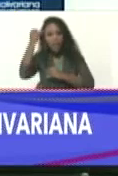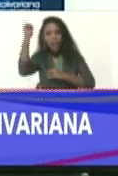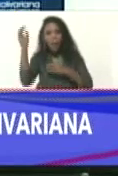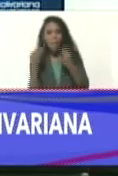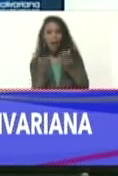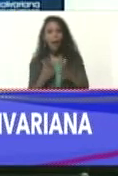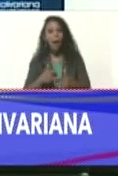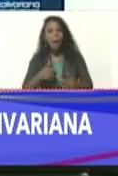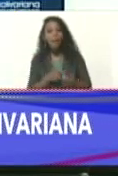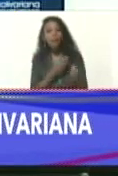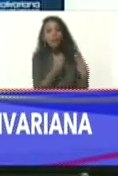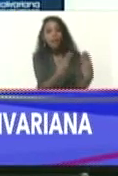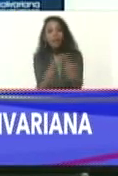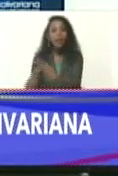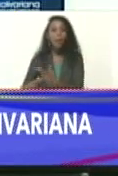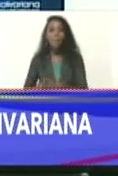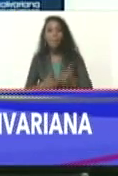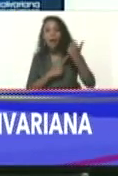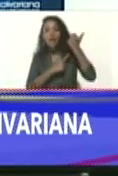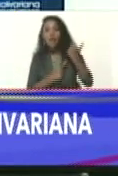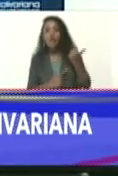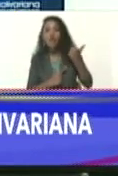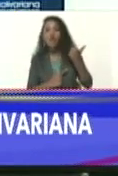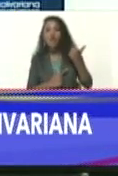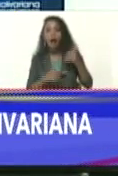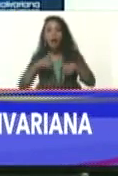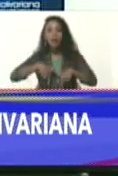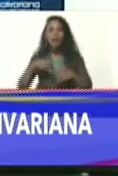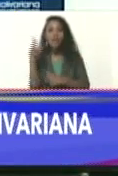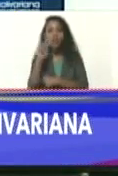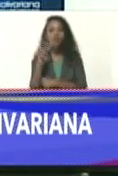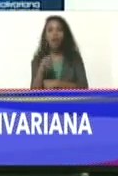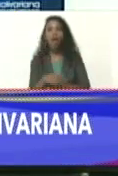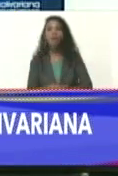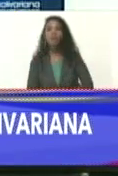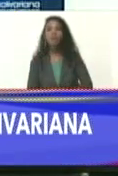y los misiles, fusiles y misiles.